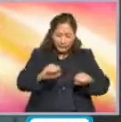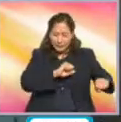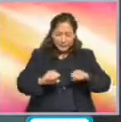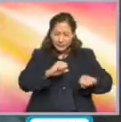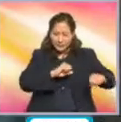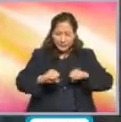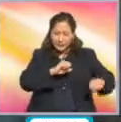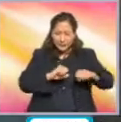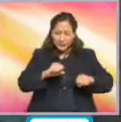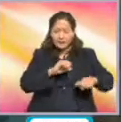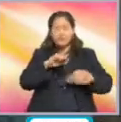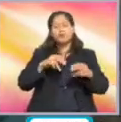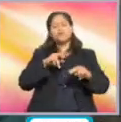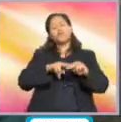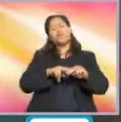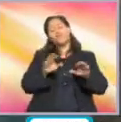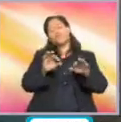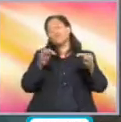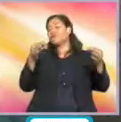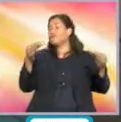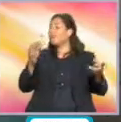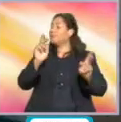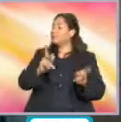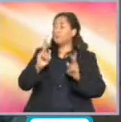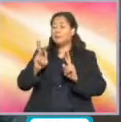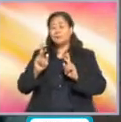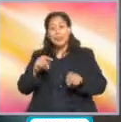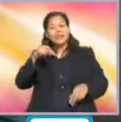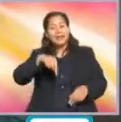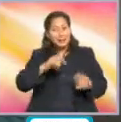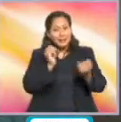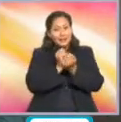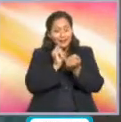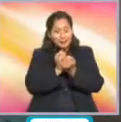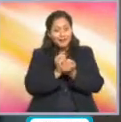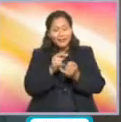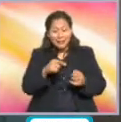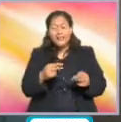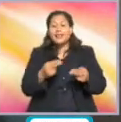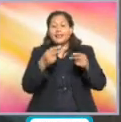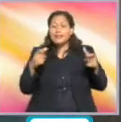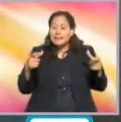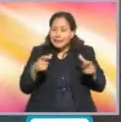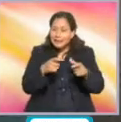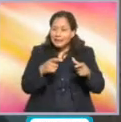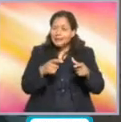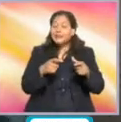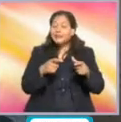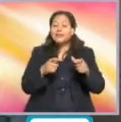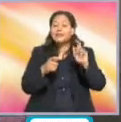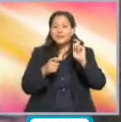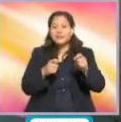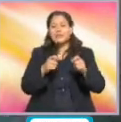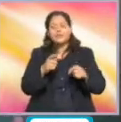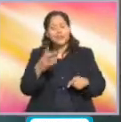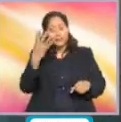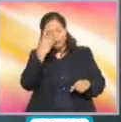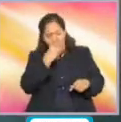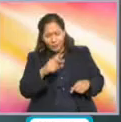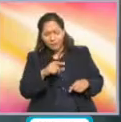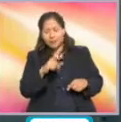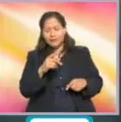arriba, leyendo el periódico, platicando? Pues aquí también, en este pequeño lugar que es una maravillosa